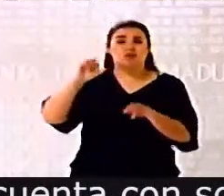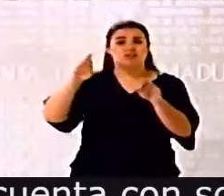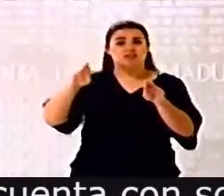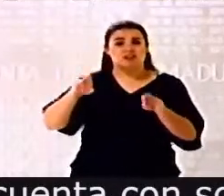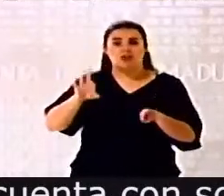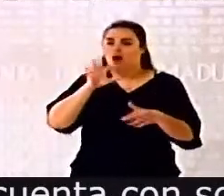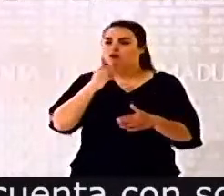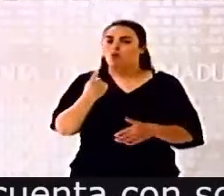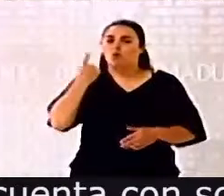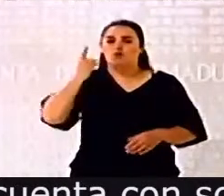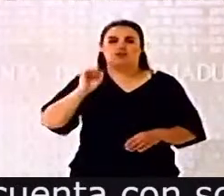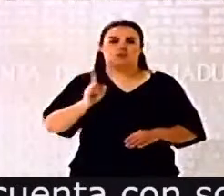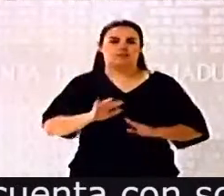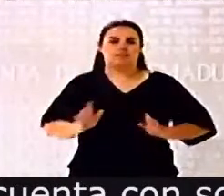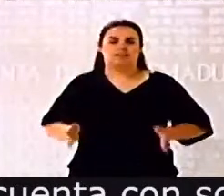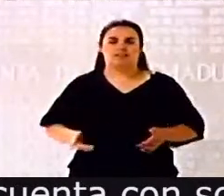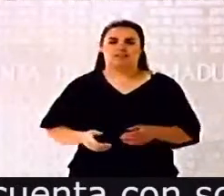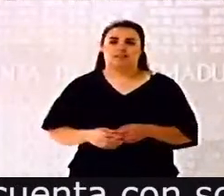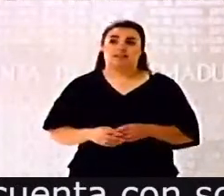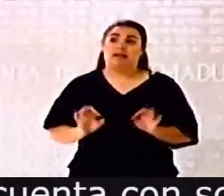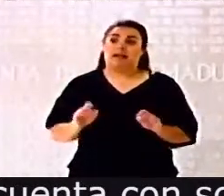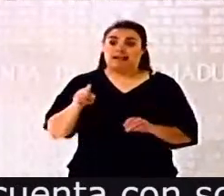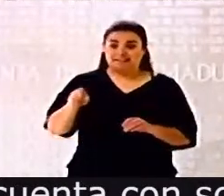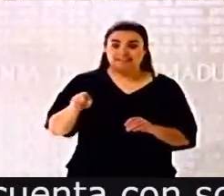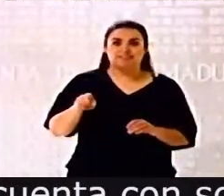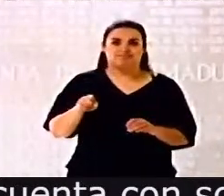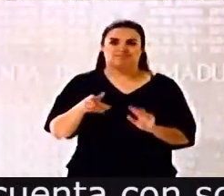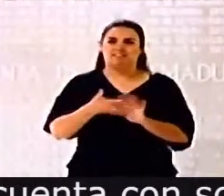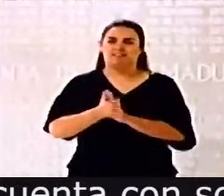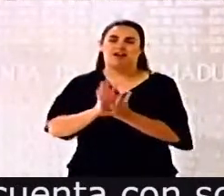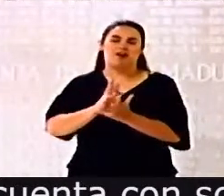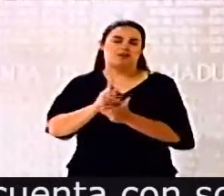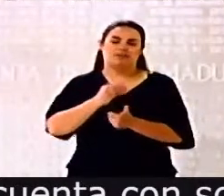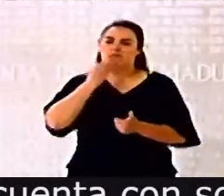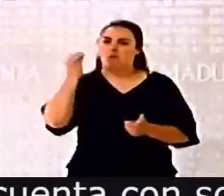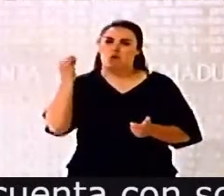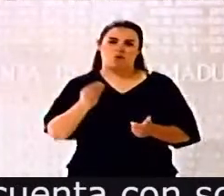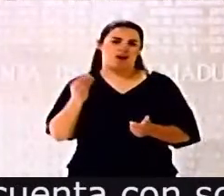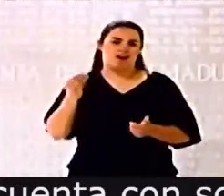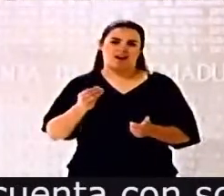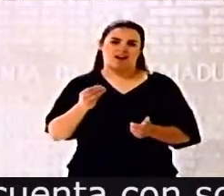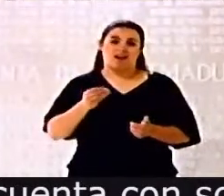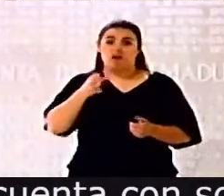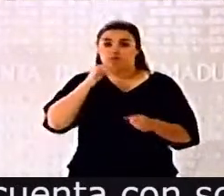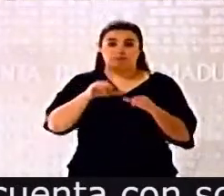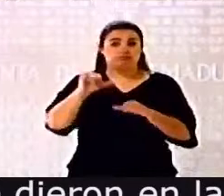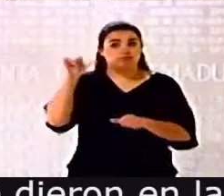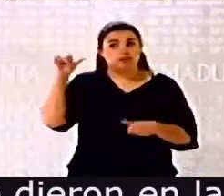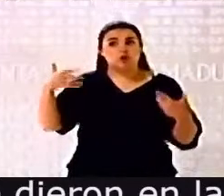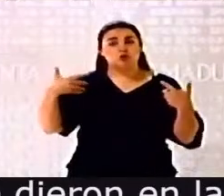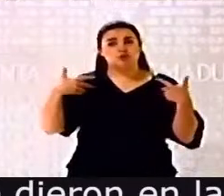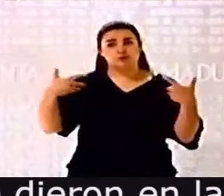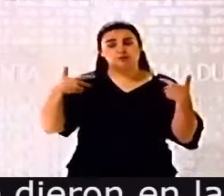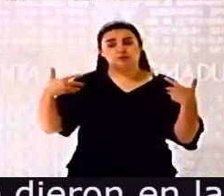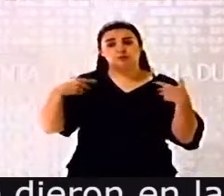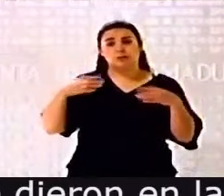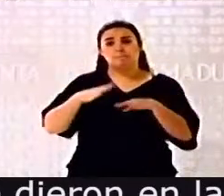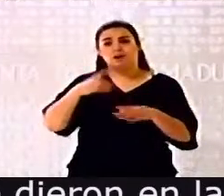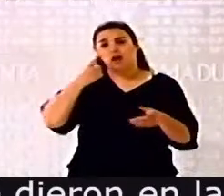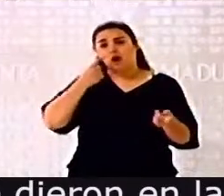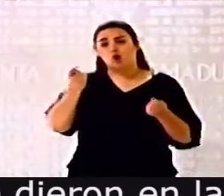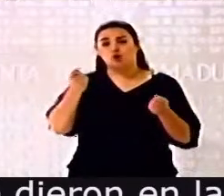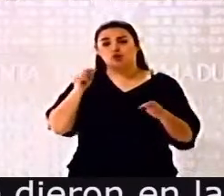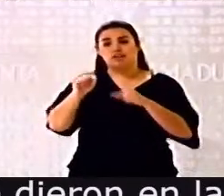residencia del Cuartillo. Y esto es una magnífica noticia después de todo lo que hemos pasado para controlar